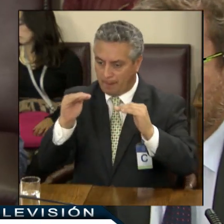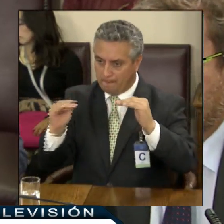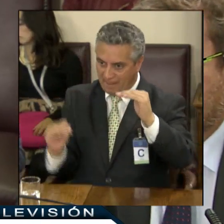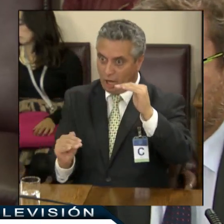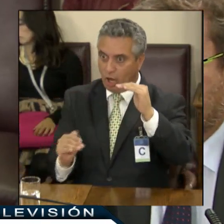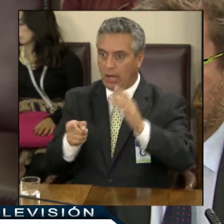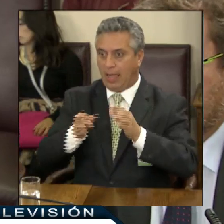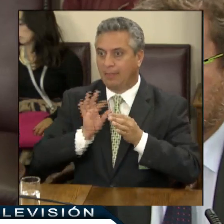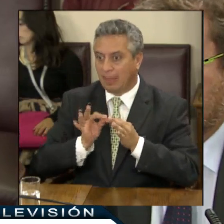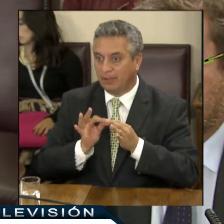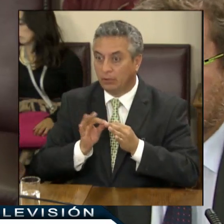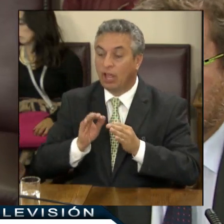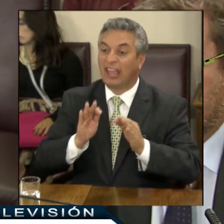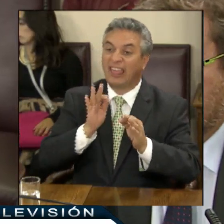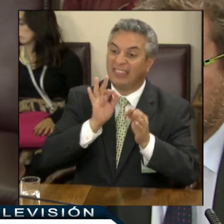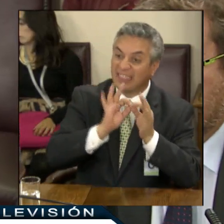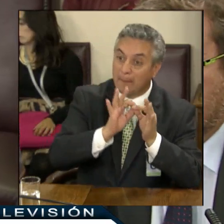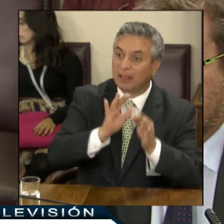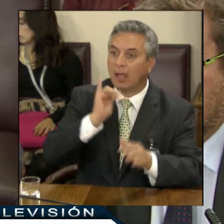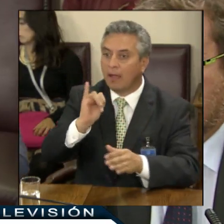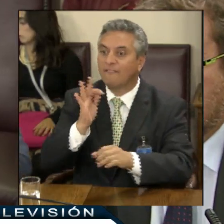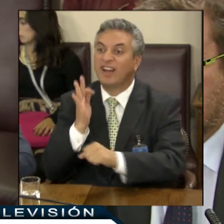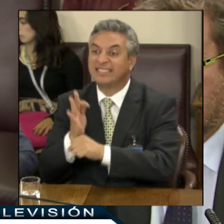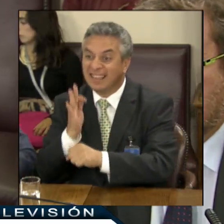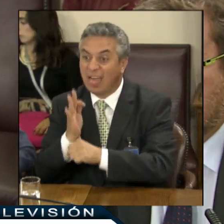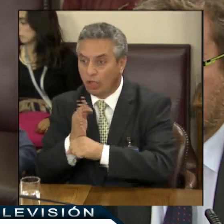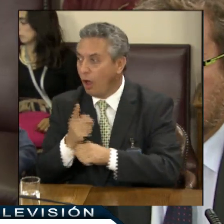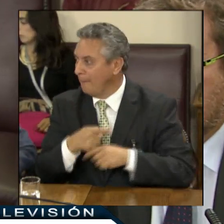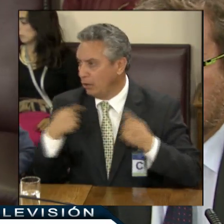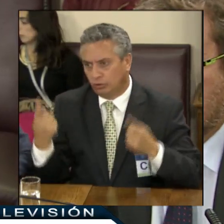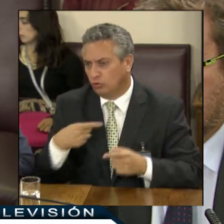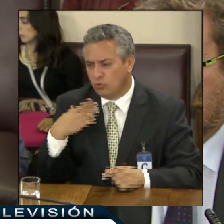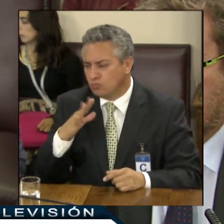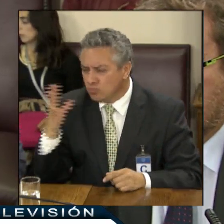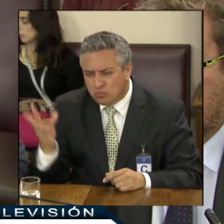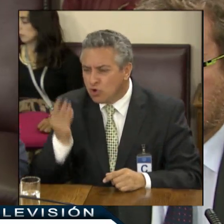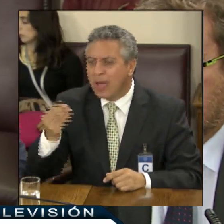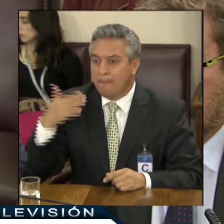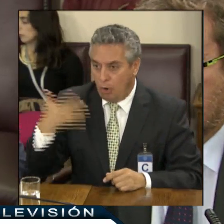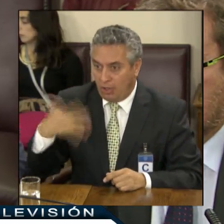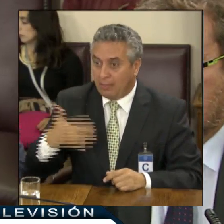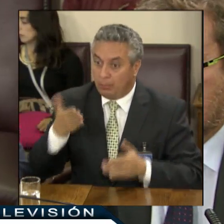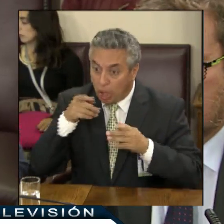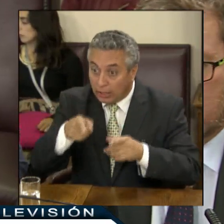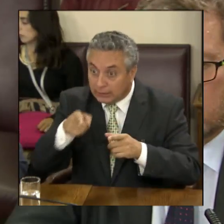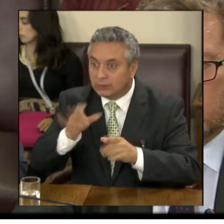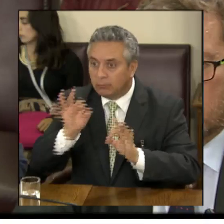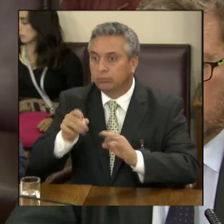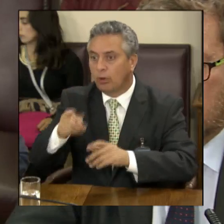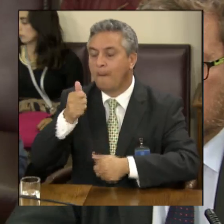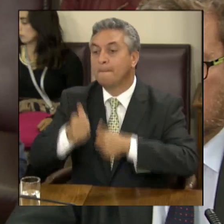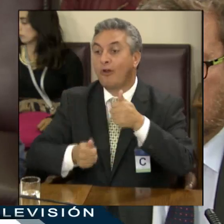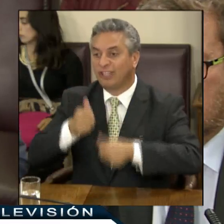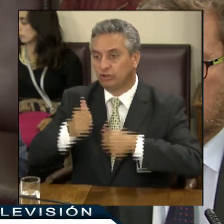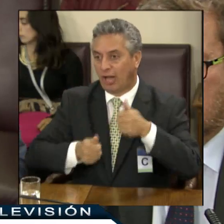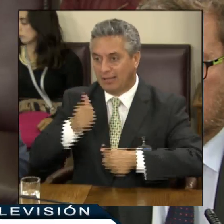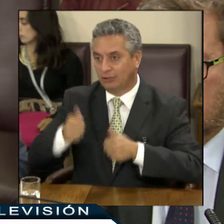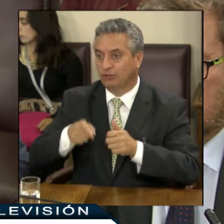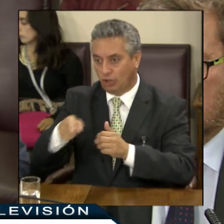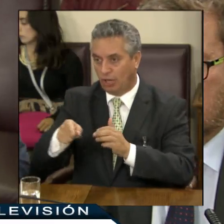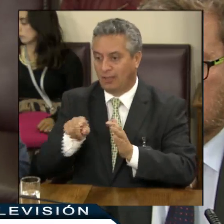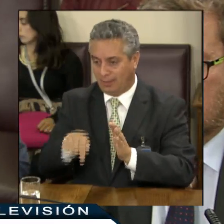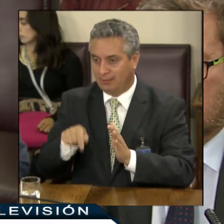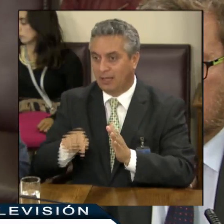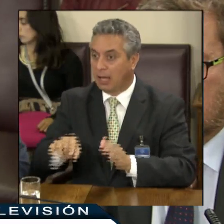esta distinción entre intérprete y facilitador para nosotros es muy importante puesto que de ello depende la profesionalización y el desarrollo de esta área